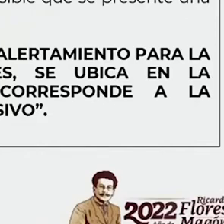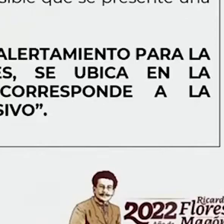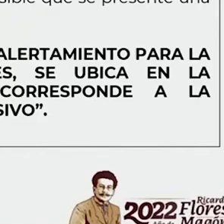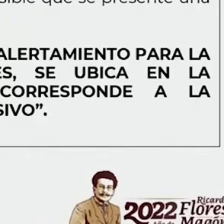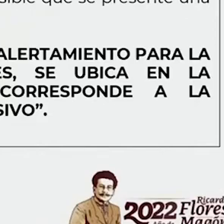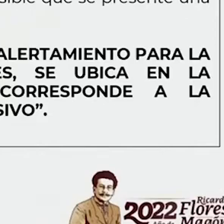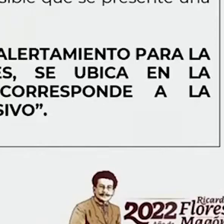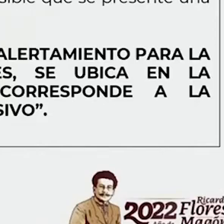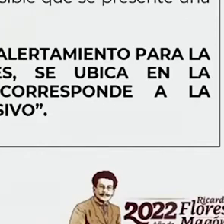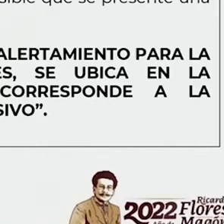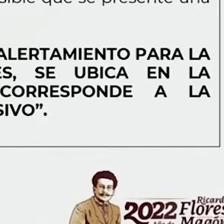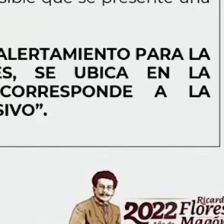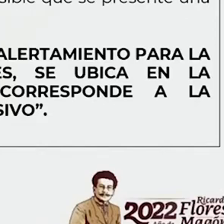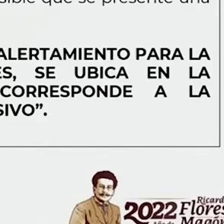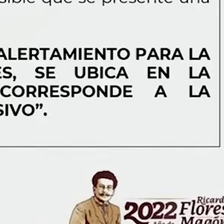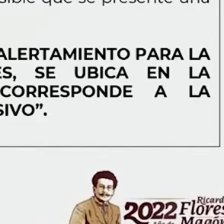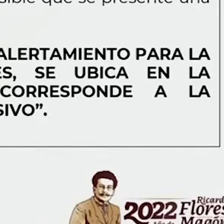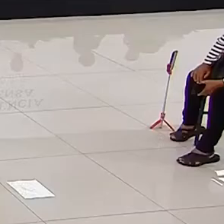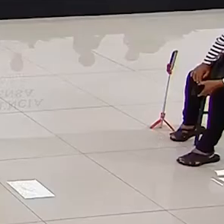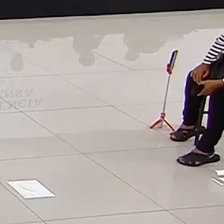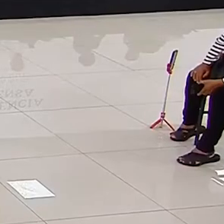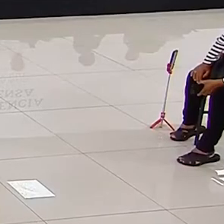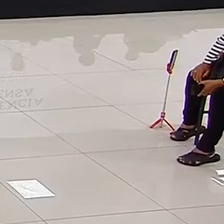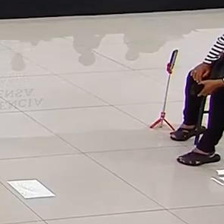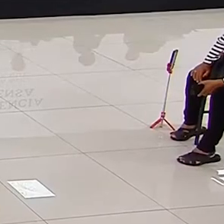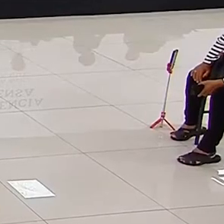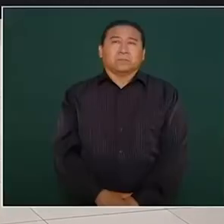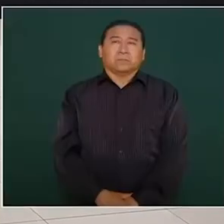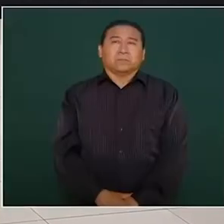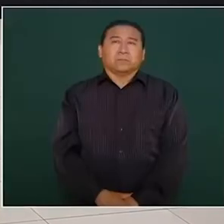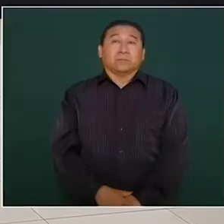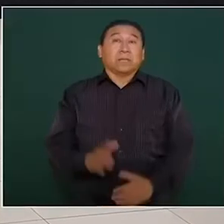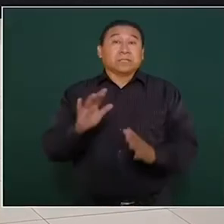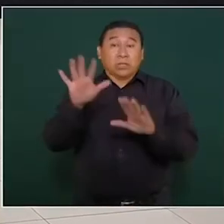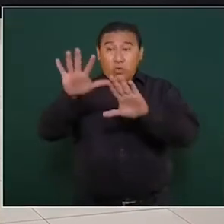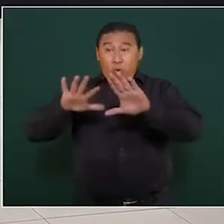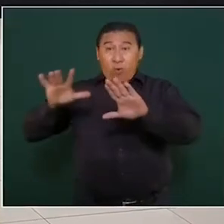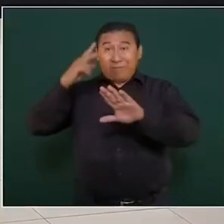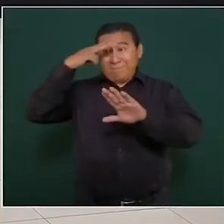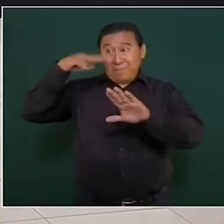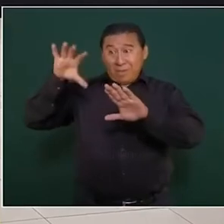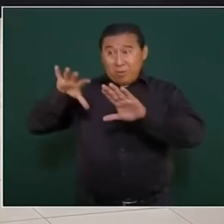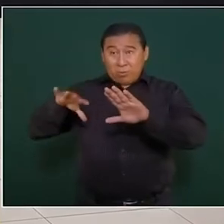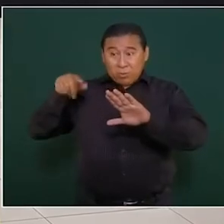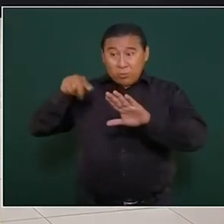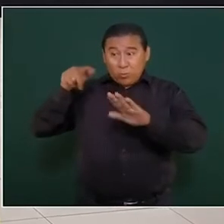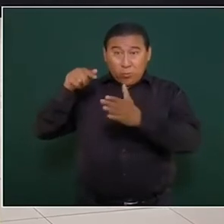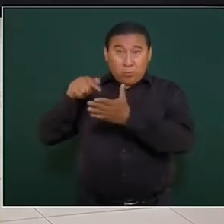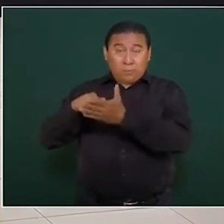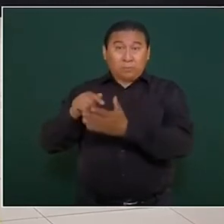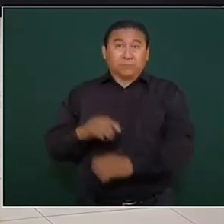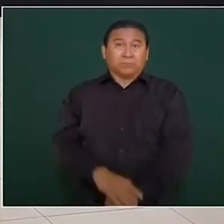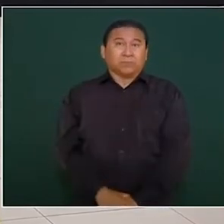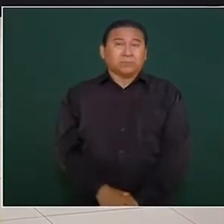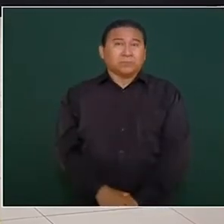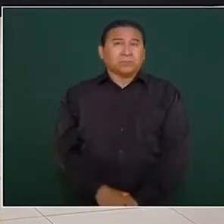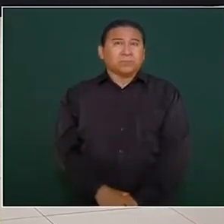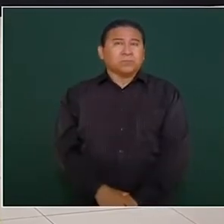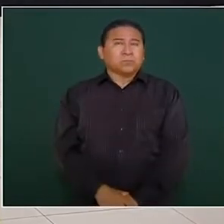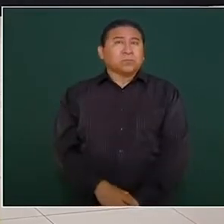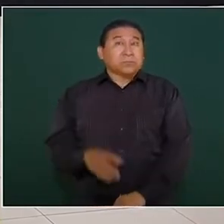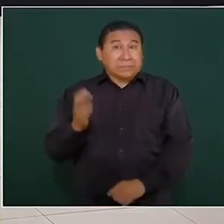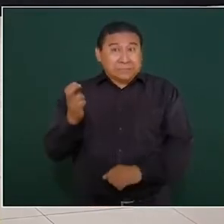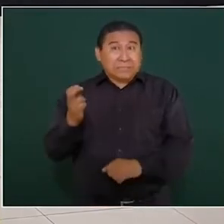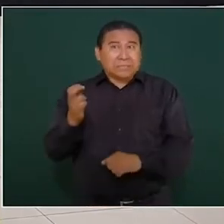caribe mexicano y continua muchas veces su trayectoria hacia el golfo de méxico y la situación actual es si no podemos decir